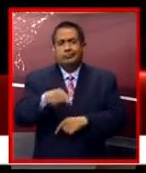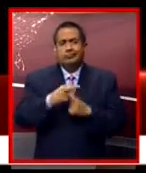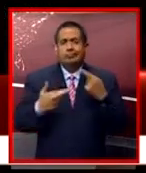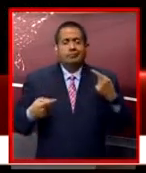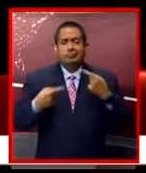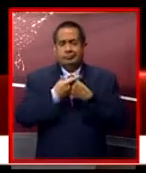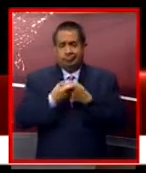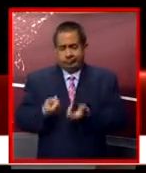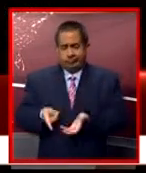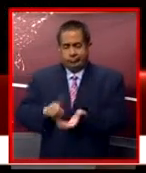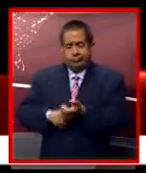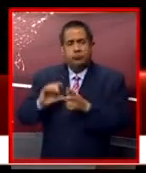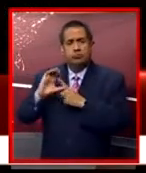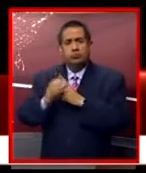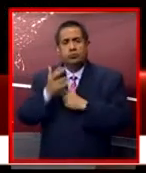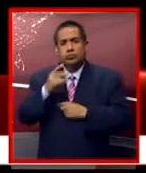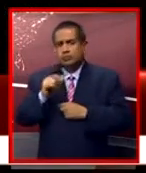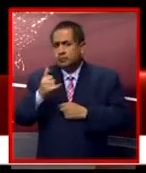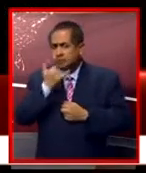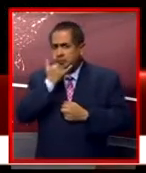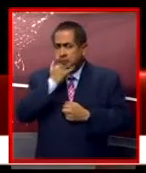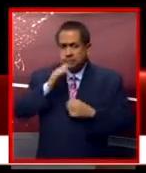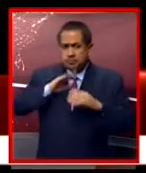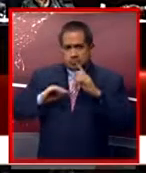al interior de la Comisión de Hacienda y Crédito Público.